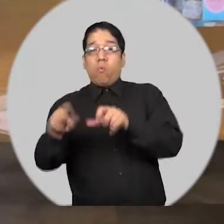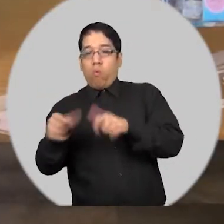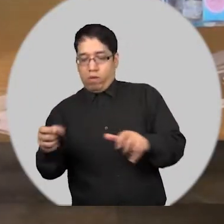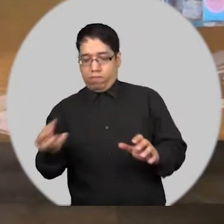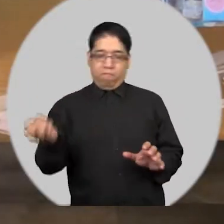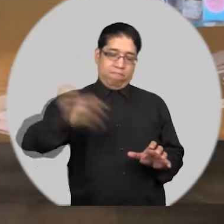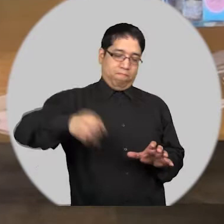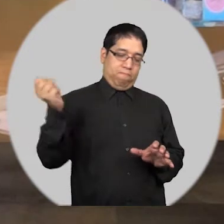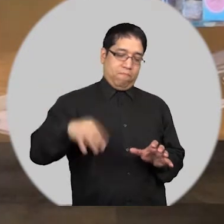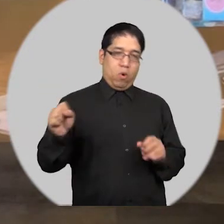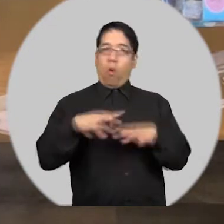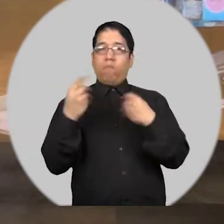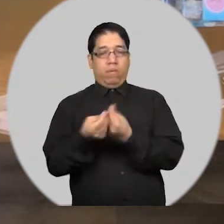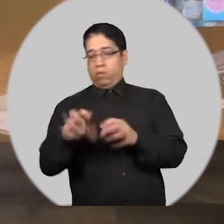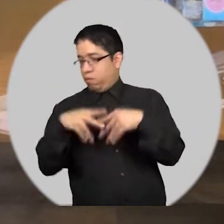enteros.